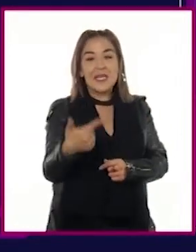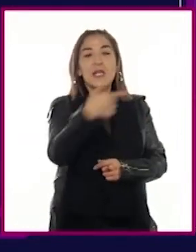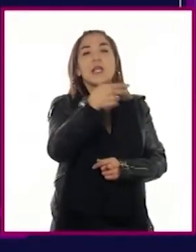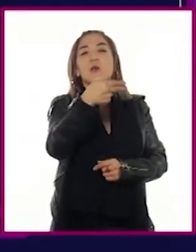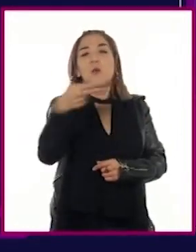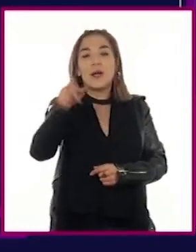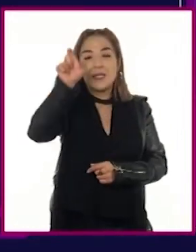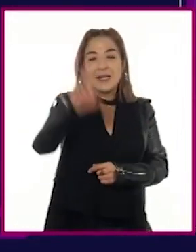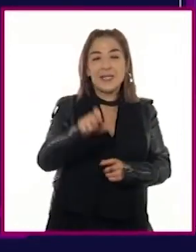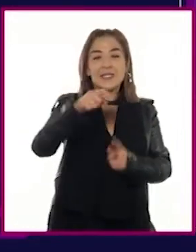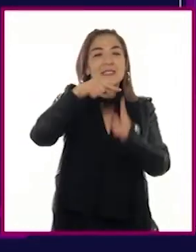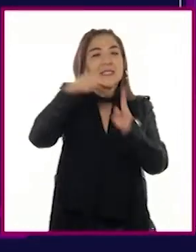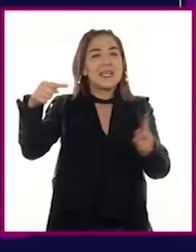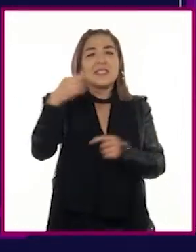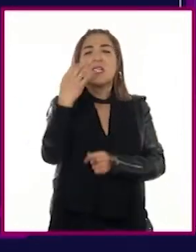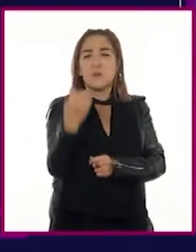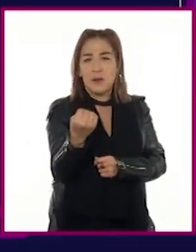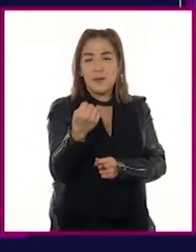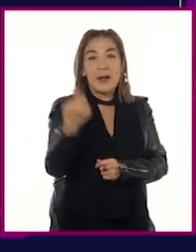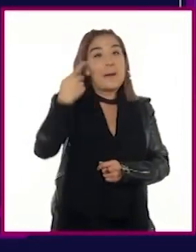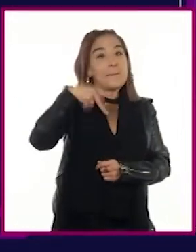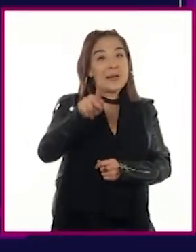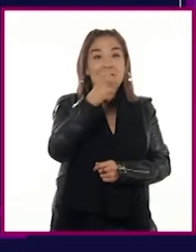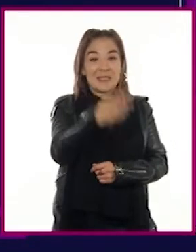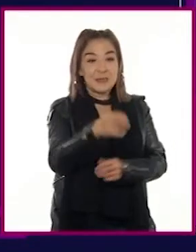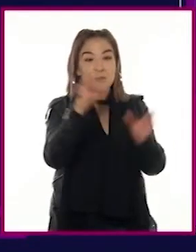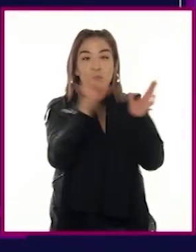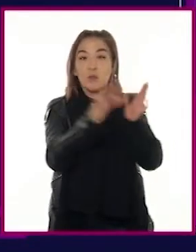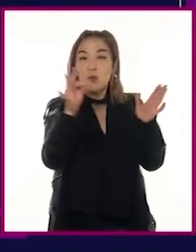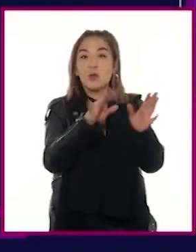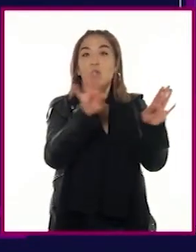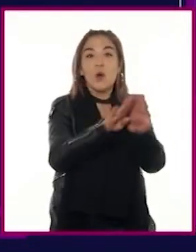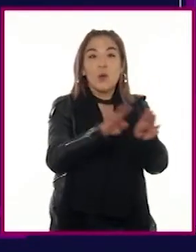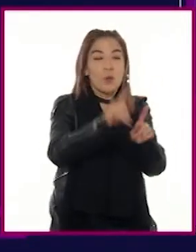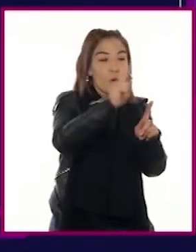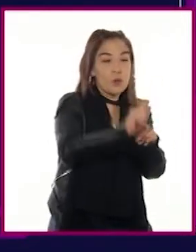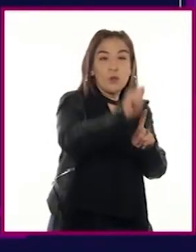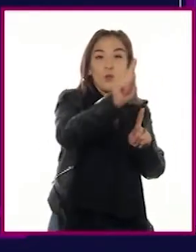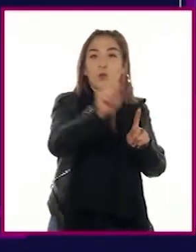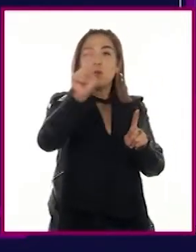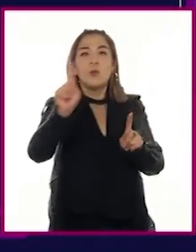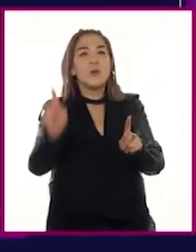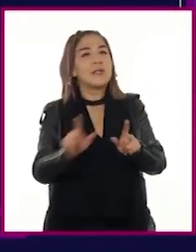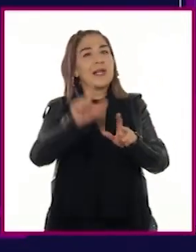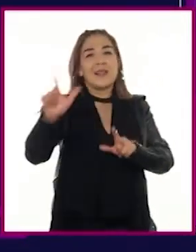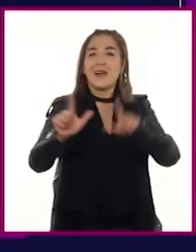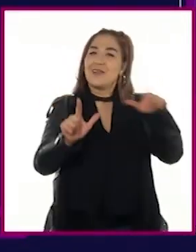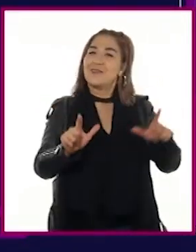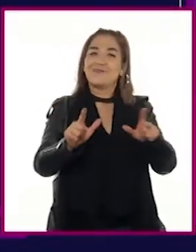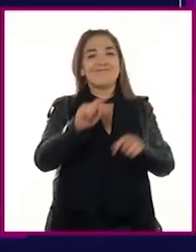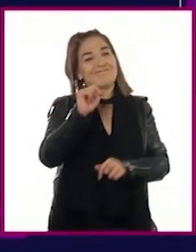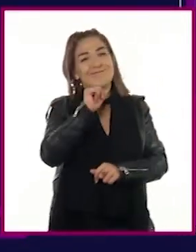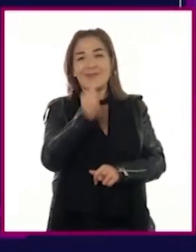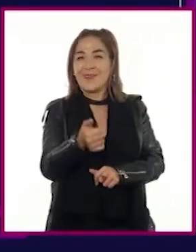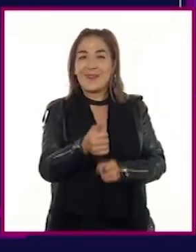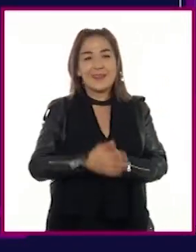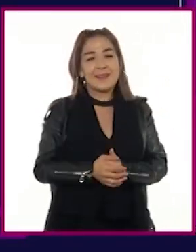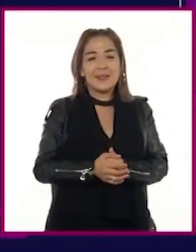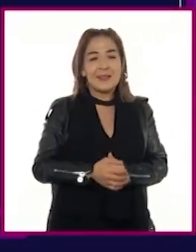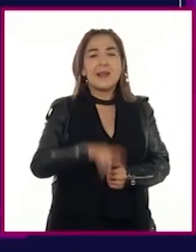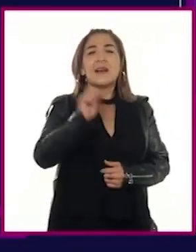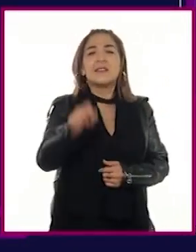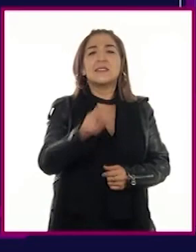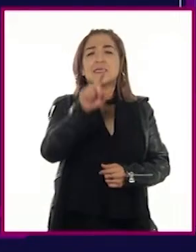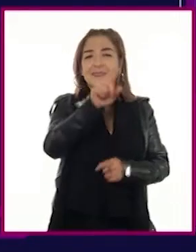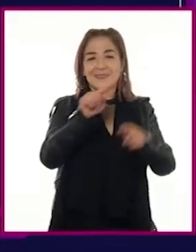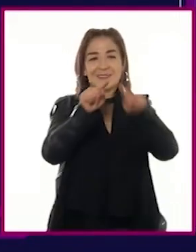9. Sin embargo, los segmentos no se corresponden uno a uno como lados de los triángulos semejantes. El lado derecho